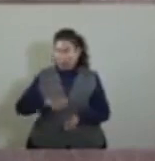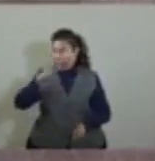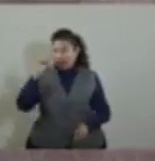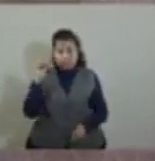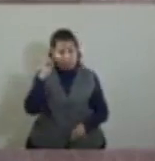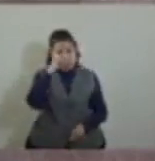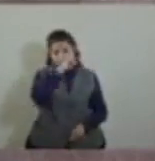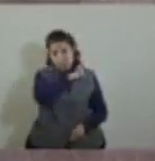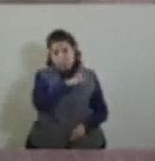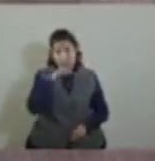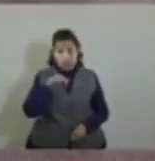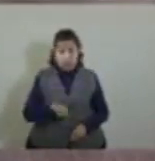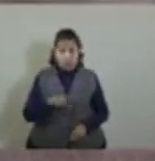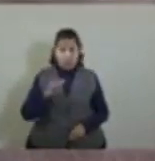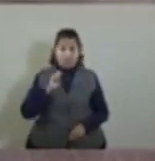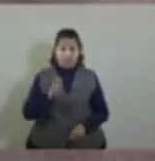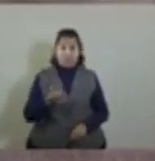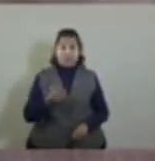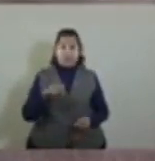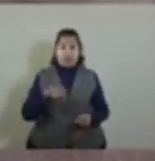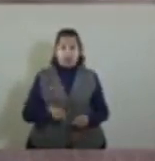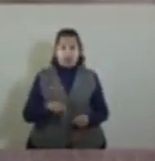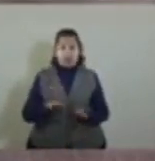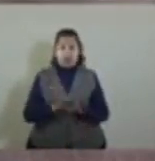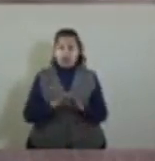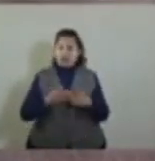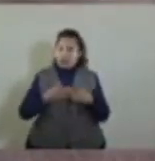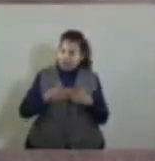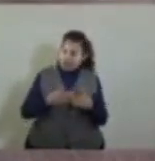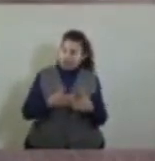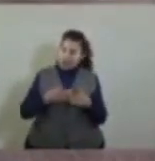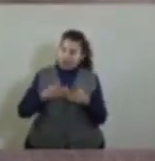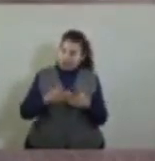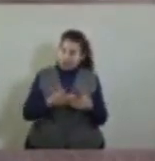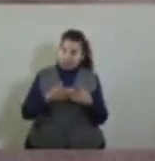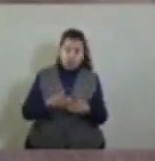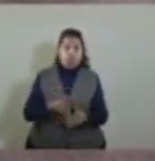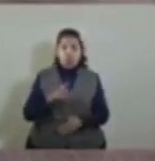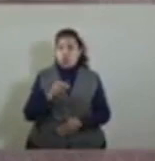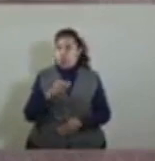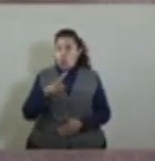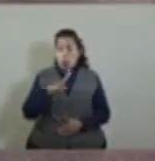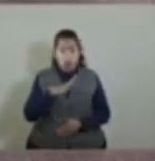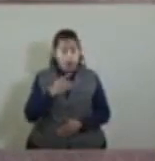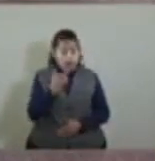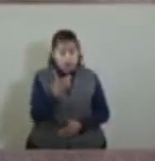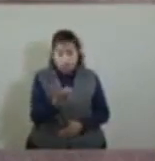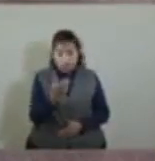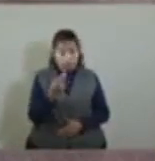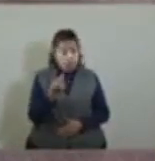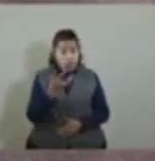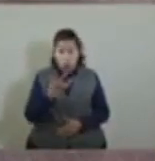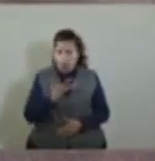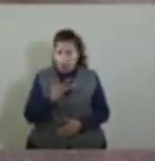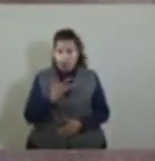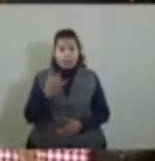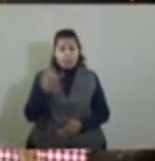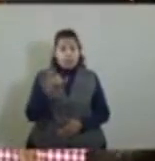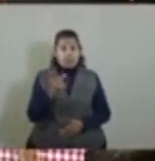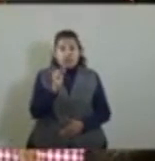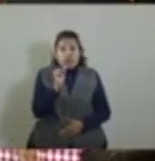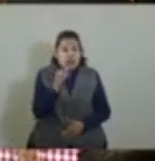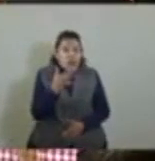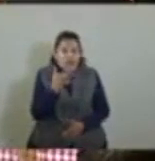en los últimos 11 años. El gobierno no tiene recursos, ni siquiera para lo más